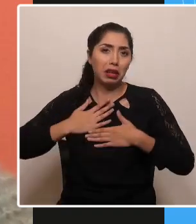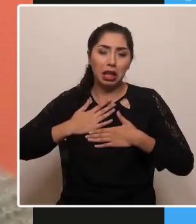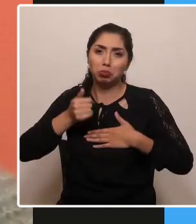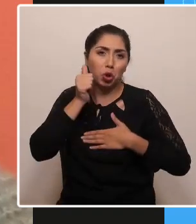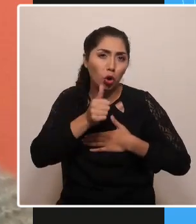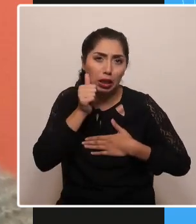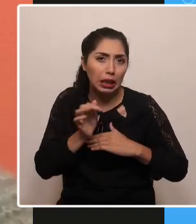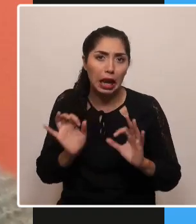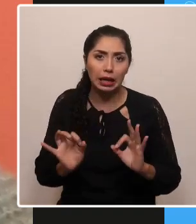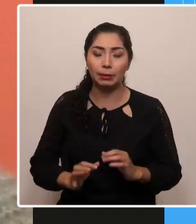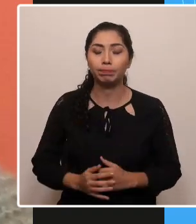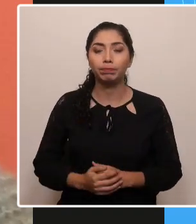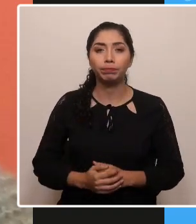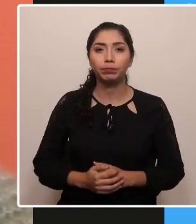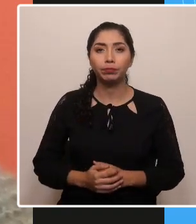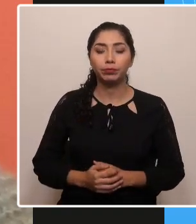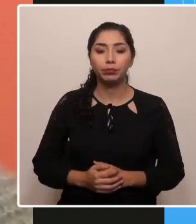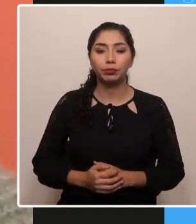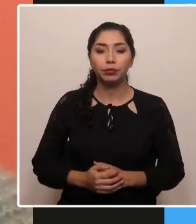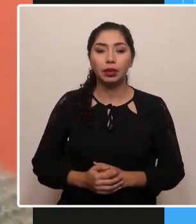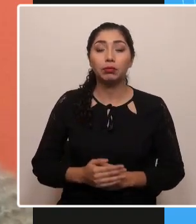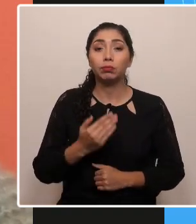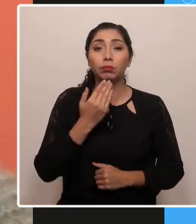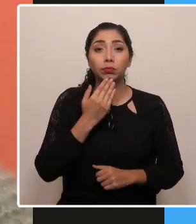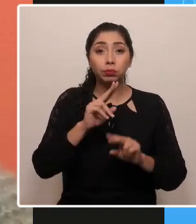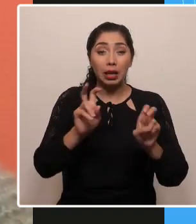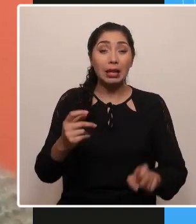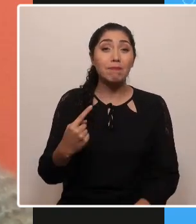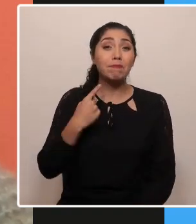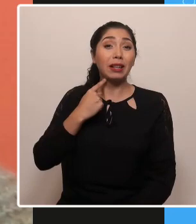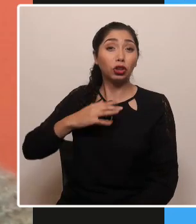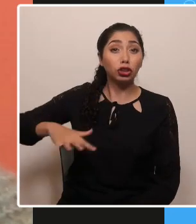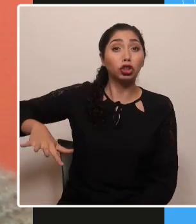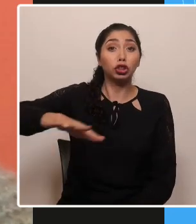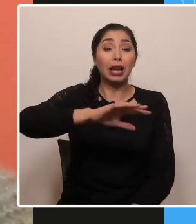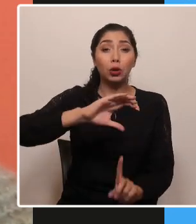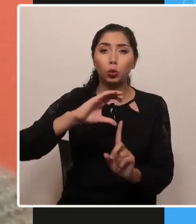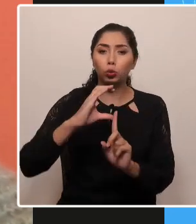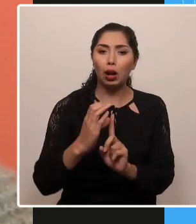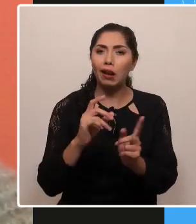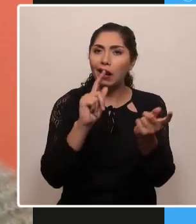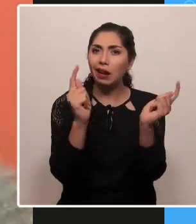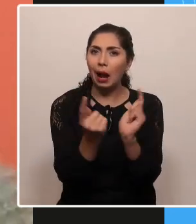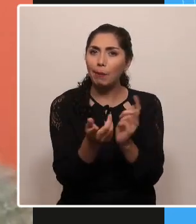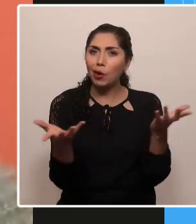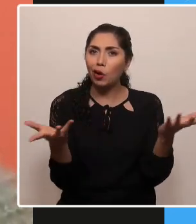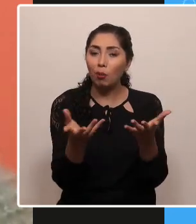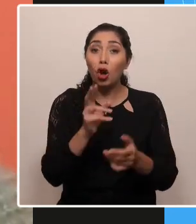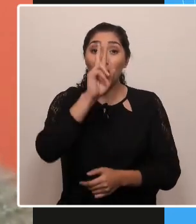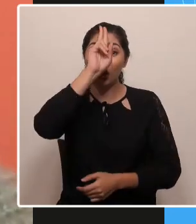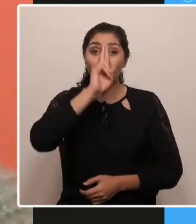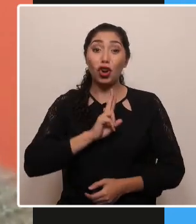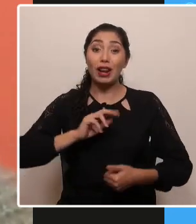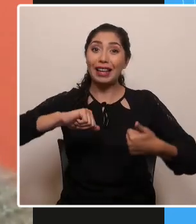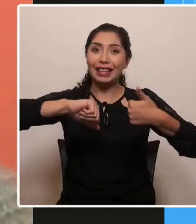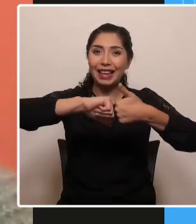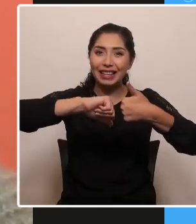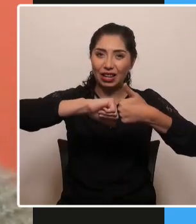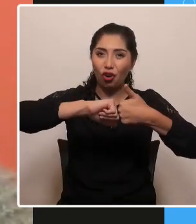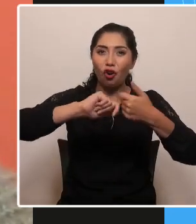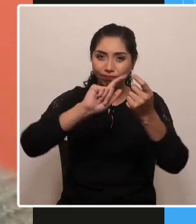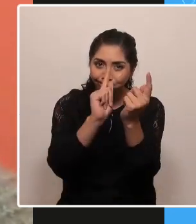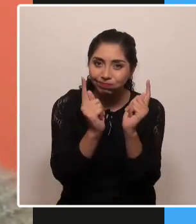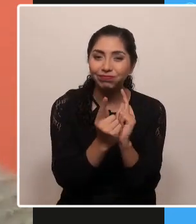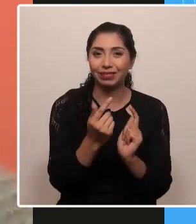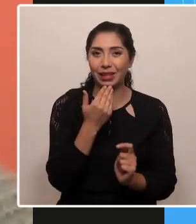desde el punto de vista del impacto social y cultural, el cambio estaría dado por la reconfiguración de los roles de género, toda vez que labores